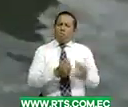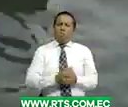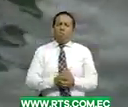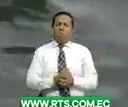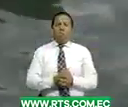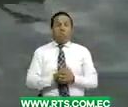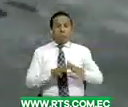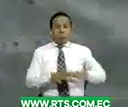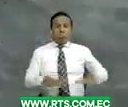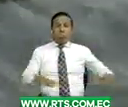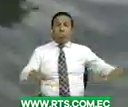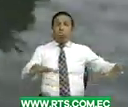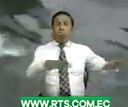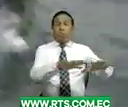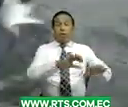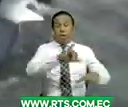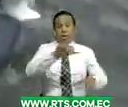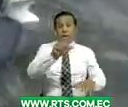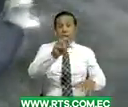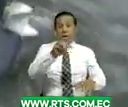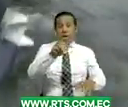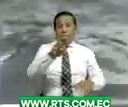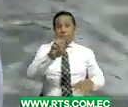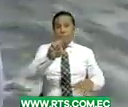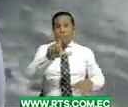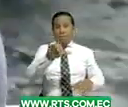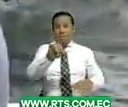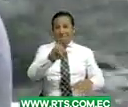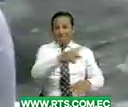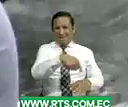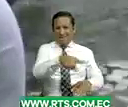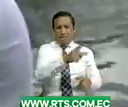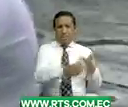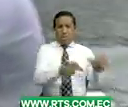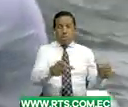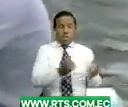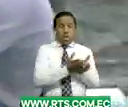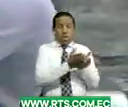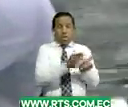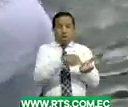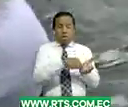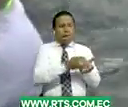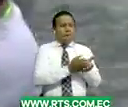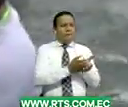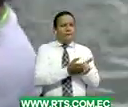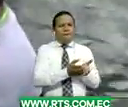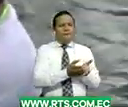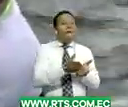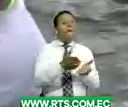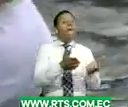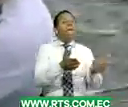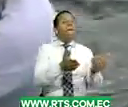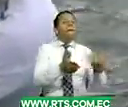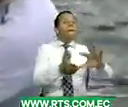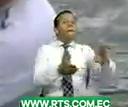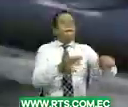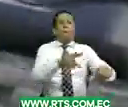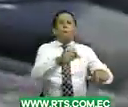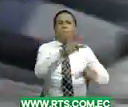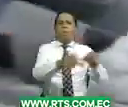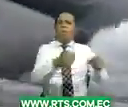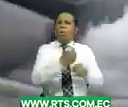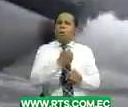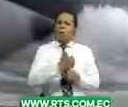del archipiélago de Jambelí por parte de los denominados piratas, donde los más perjudicados son los pescadores artesanales,